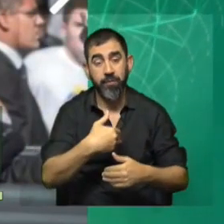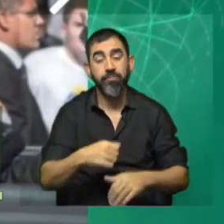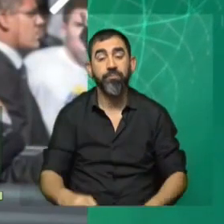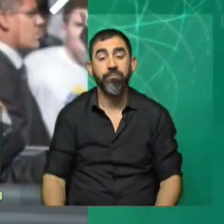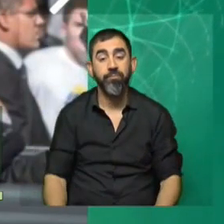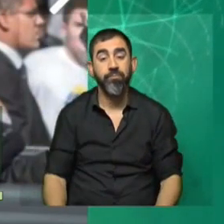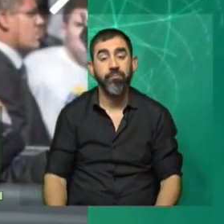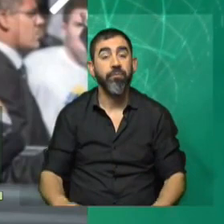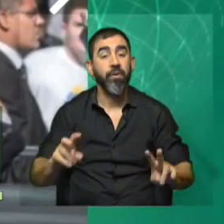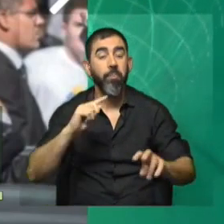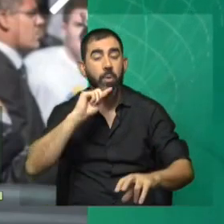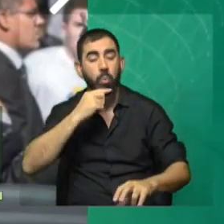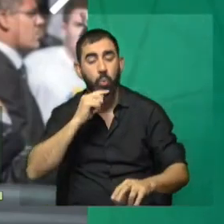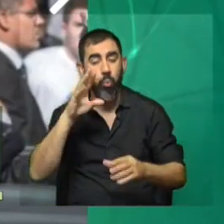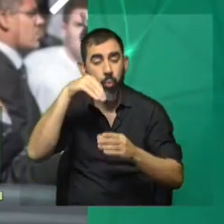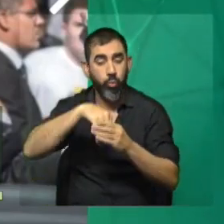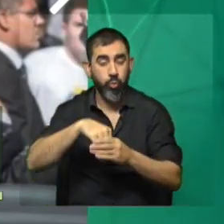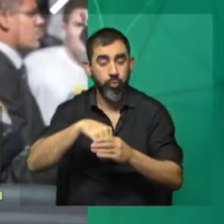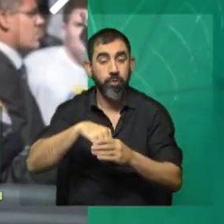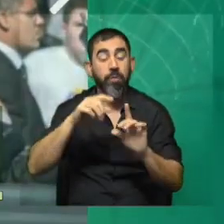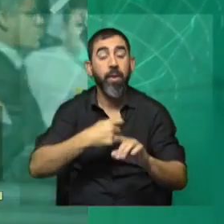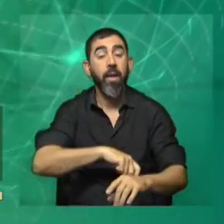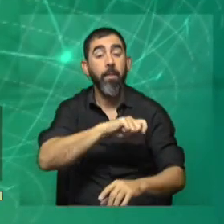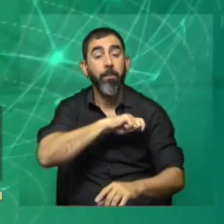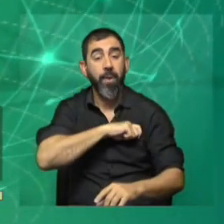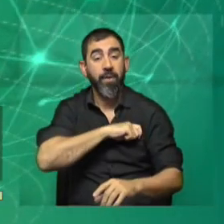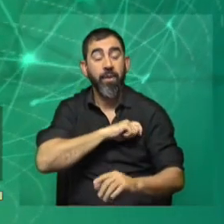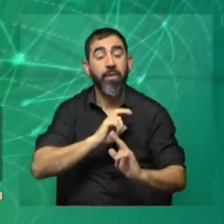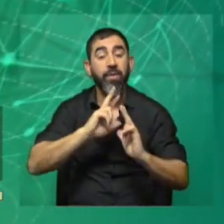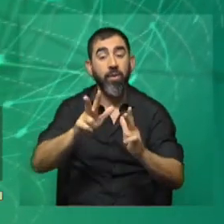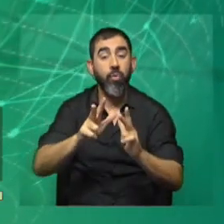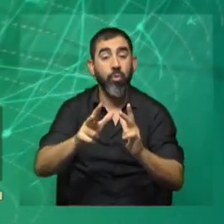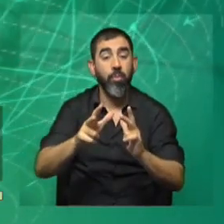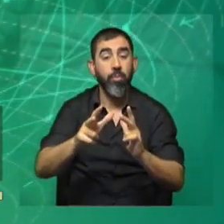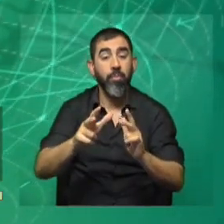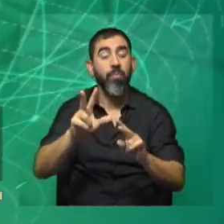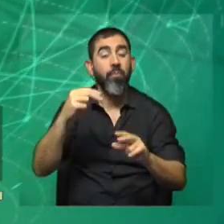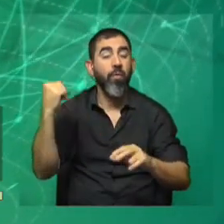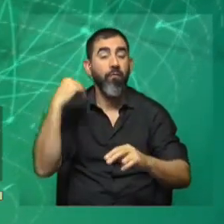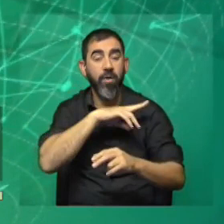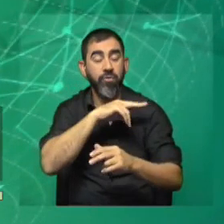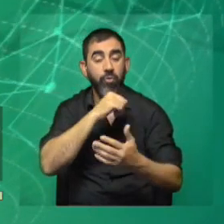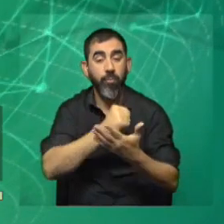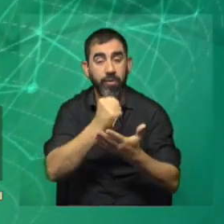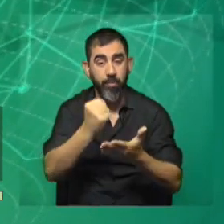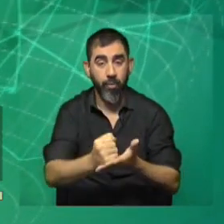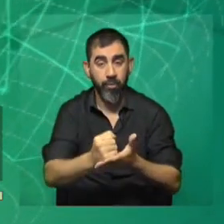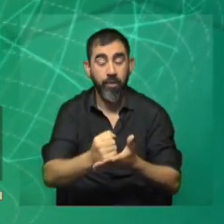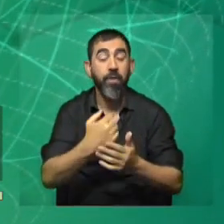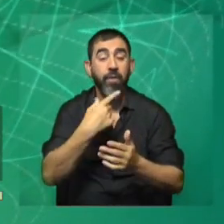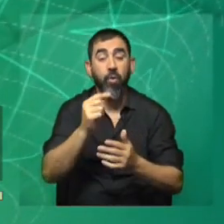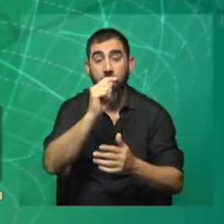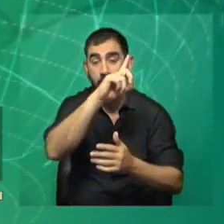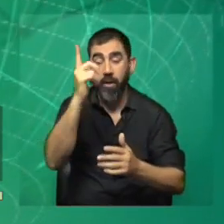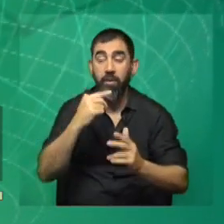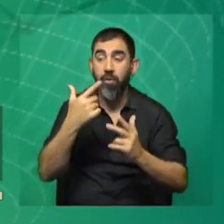caso el componente ruso en las maniobras, mientras que la cadena española Antena 3 indicó que la aprehensión fue por falsificación de documentos y consignó que Lacalle